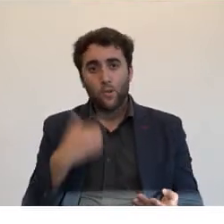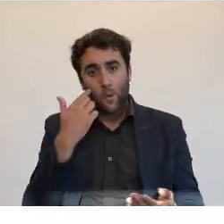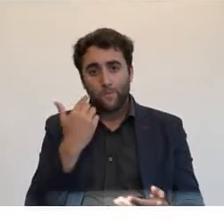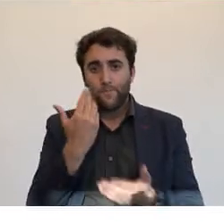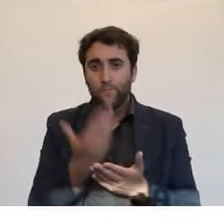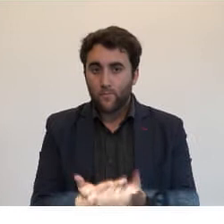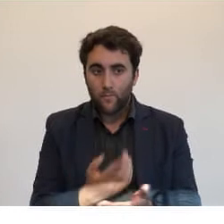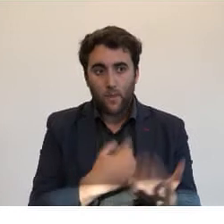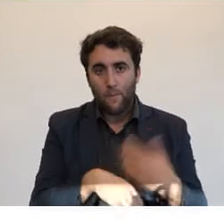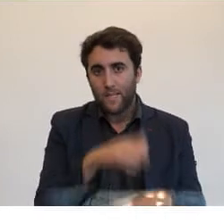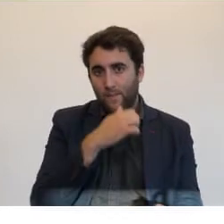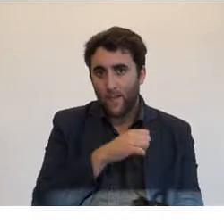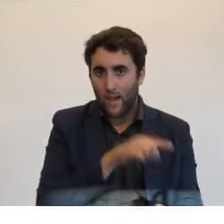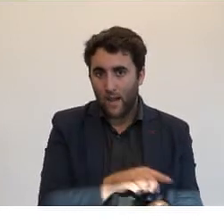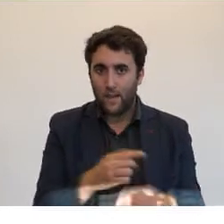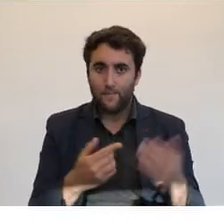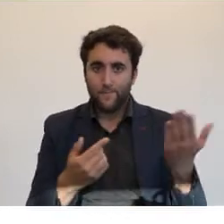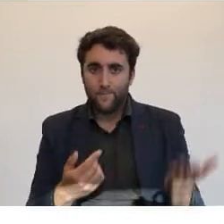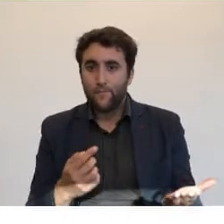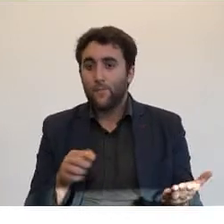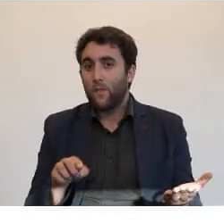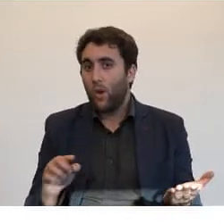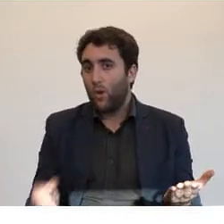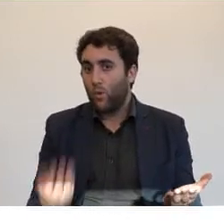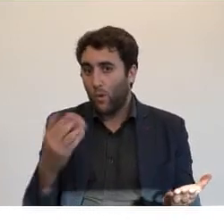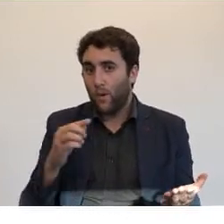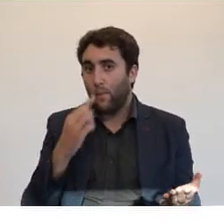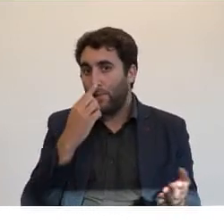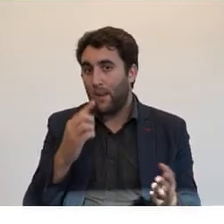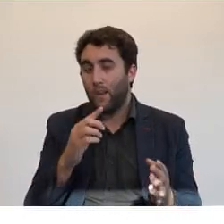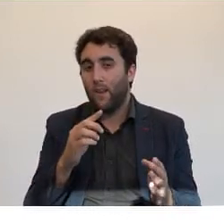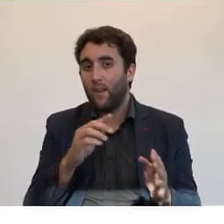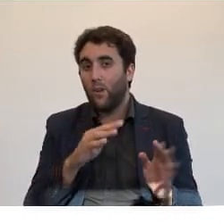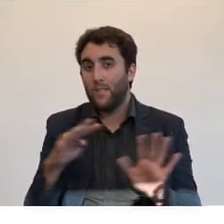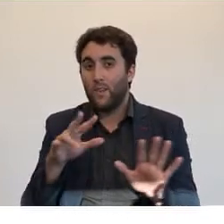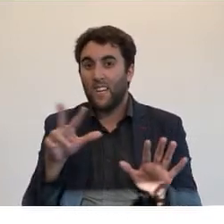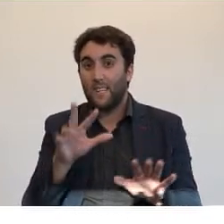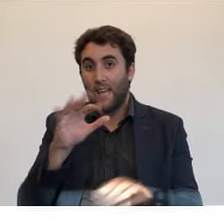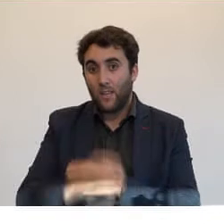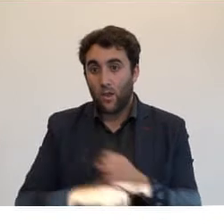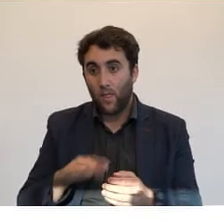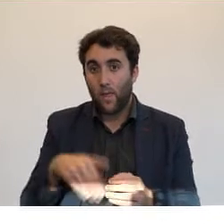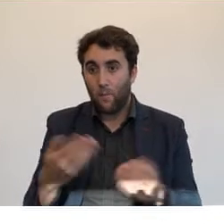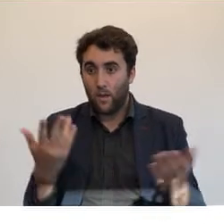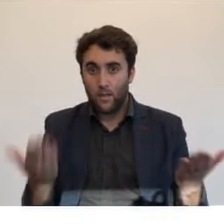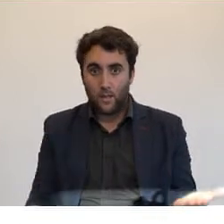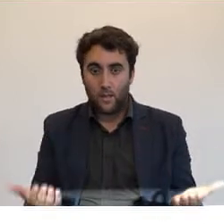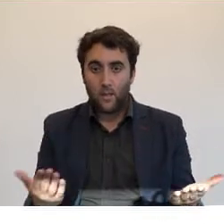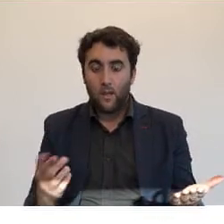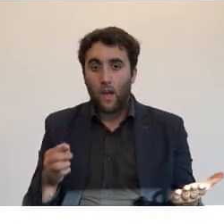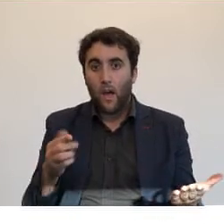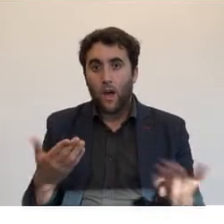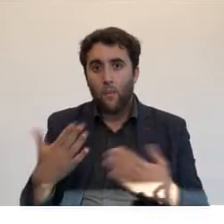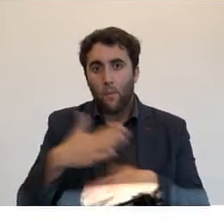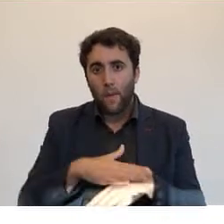universidad, la más antigua de Europa, a la izquierda y otra universidad, 933 años después, a la derecha, en este caso, un centro